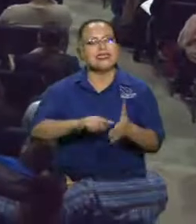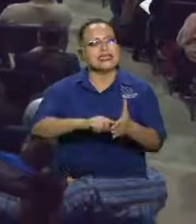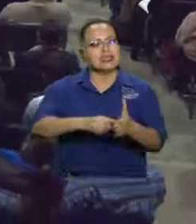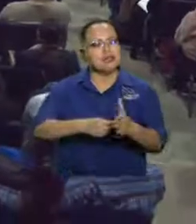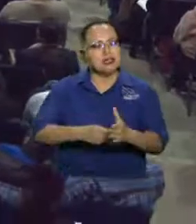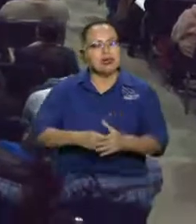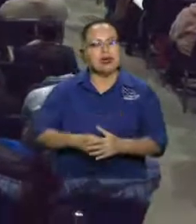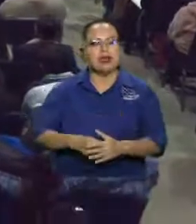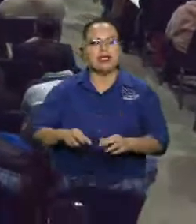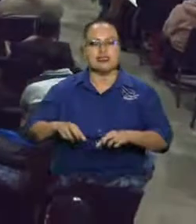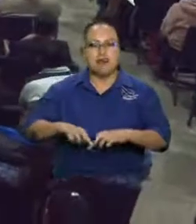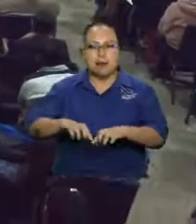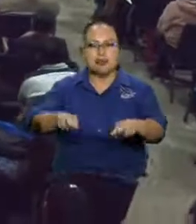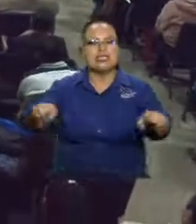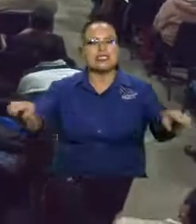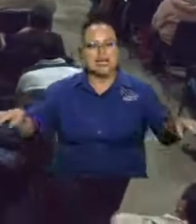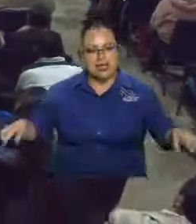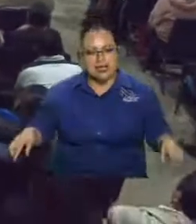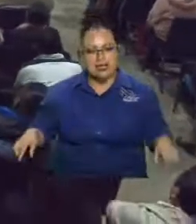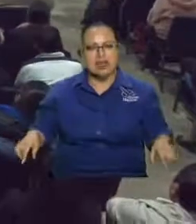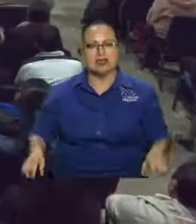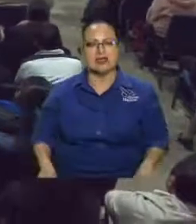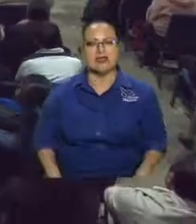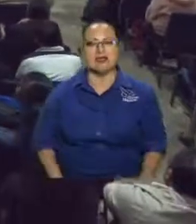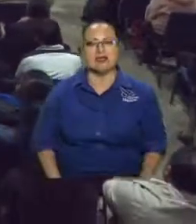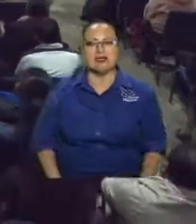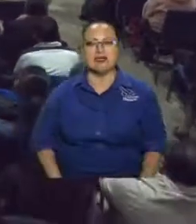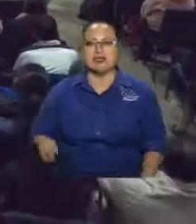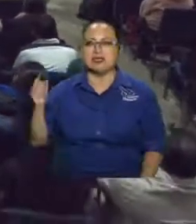Esto significa que es una potestad